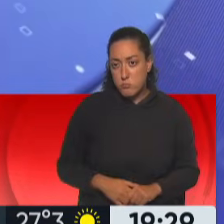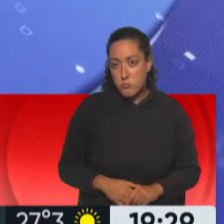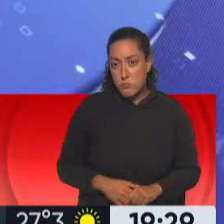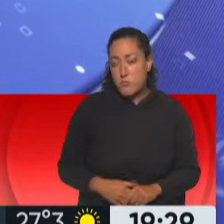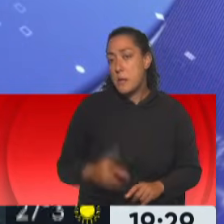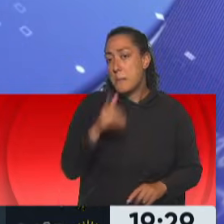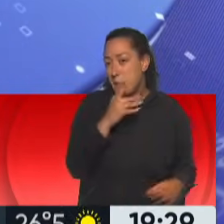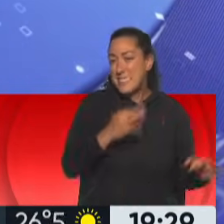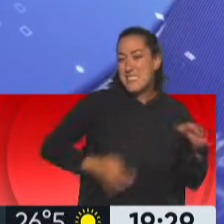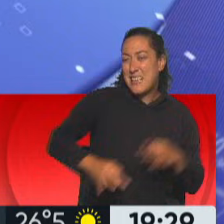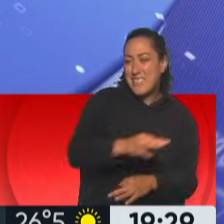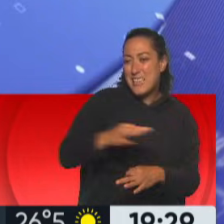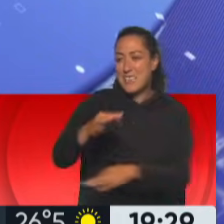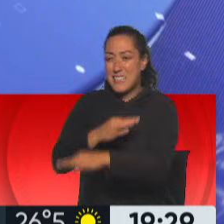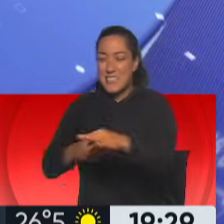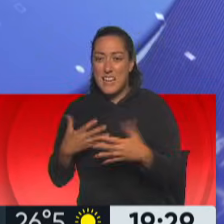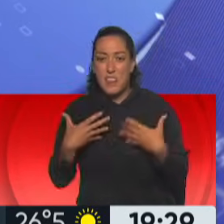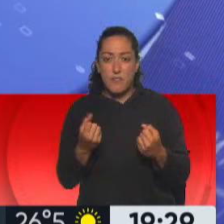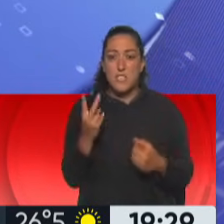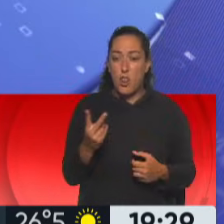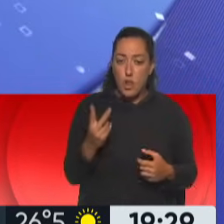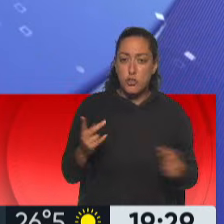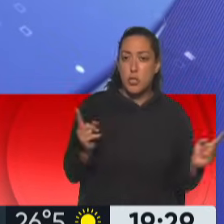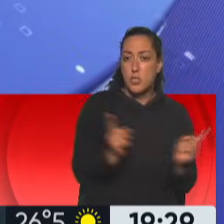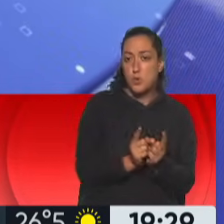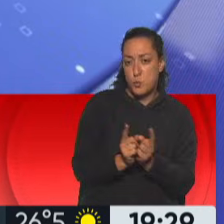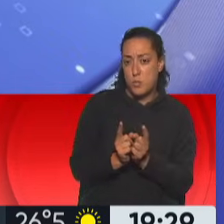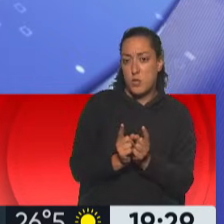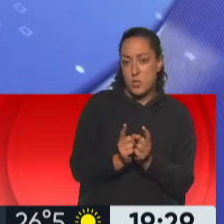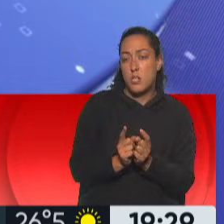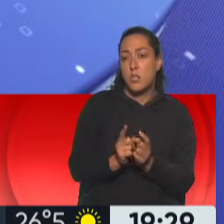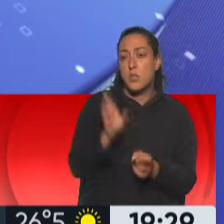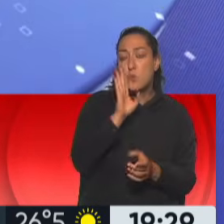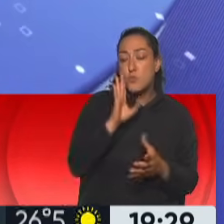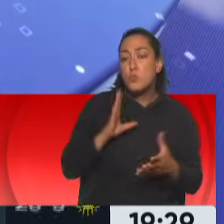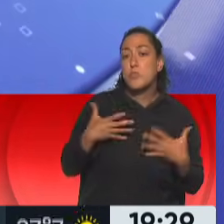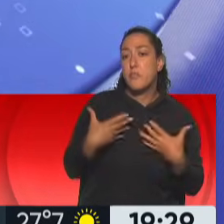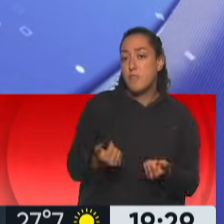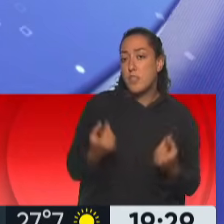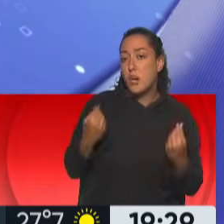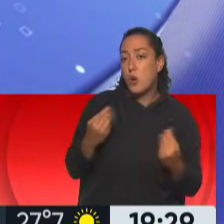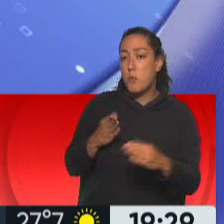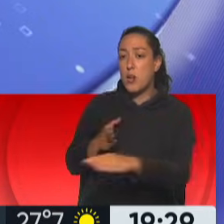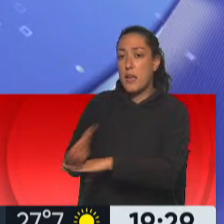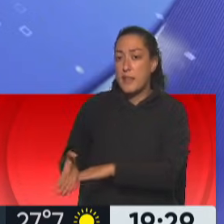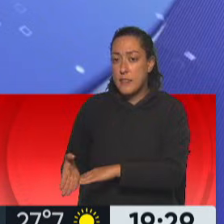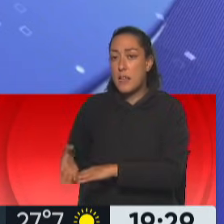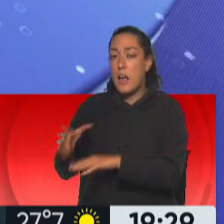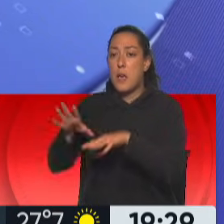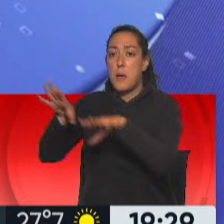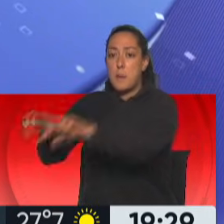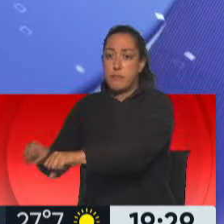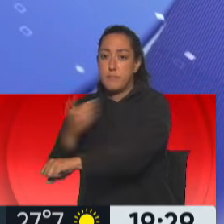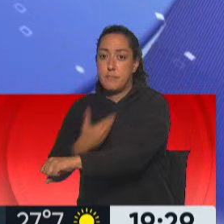dos estrategias de defensa, ¿no? Sí. La posición de los Estados Unidos, cómo va a defender Estados Unidos su posición de haber entrado y haber extraído